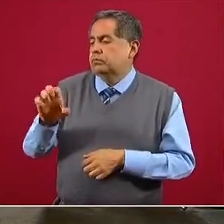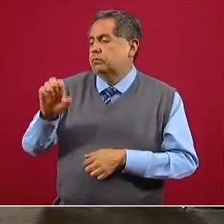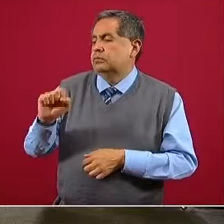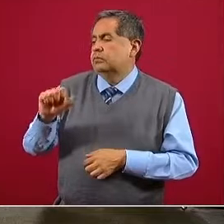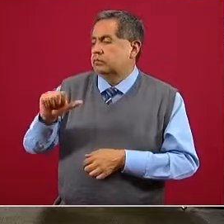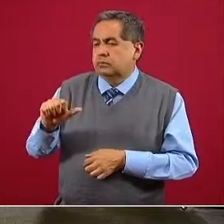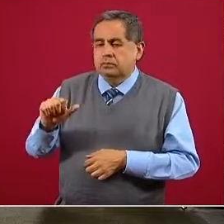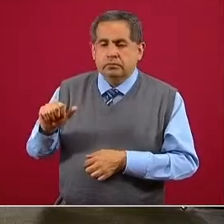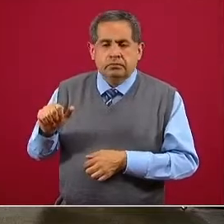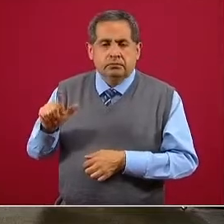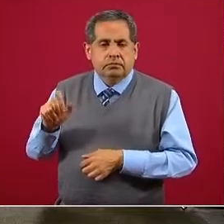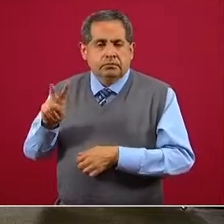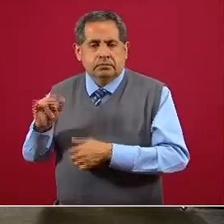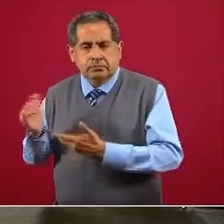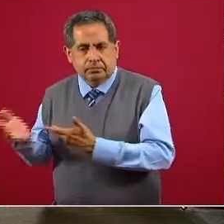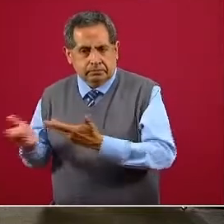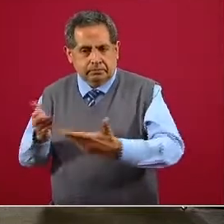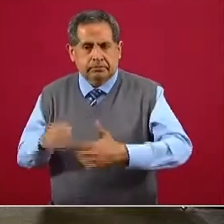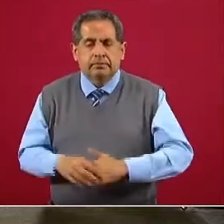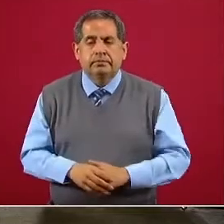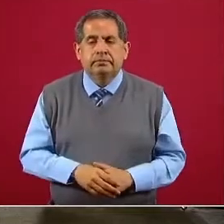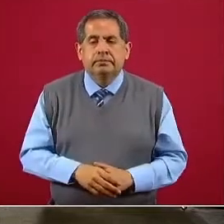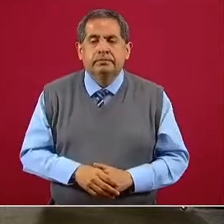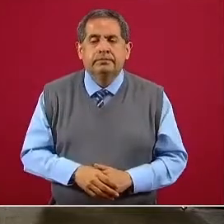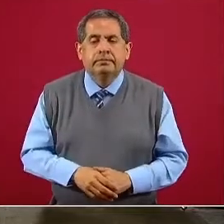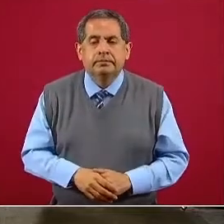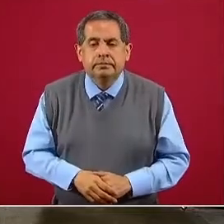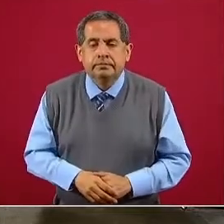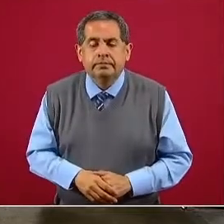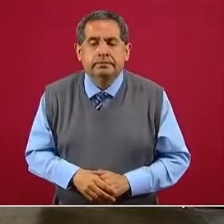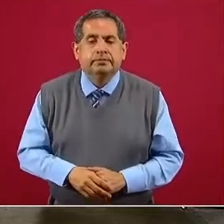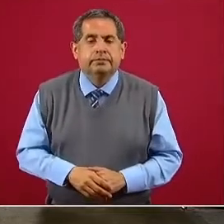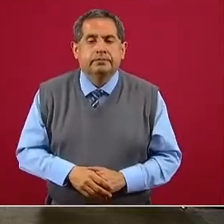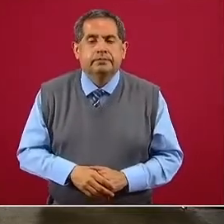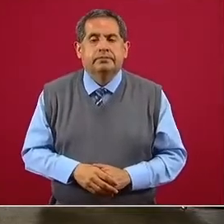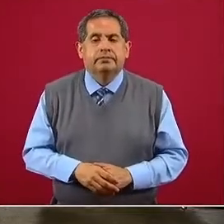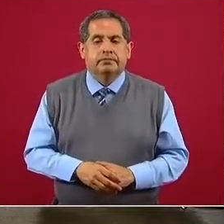Levy. Adelante, doctora.